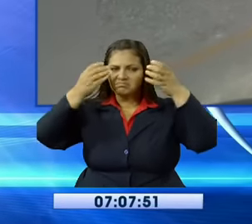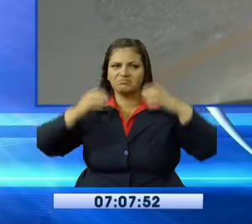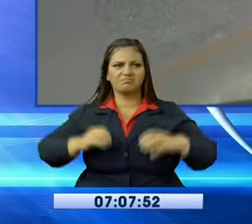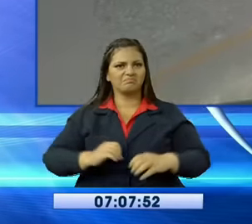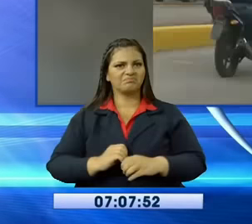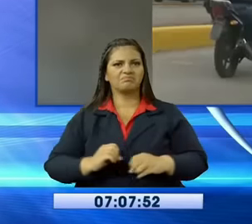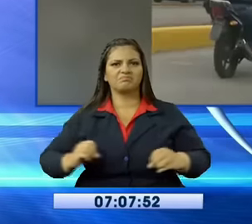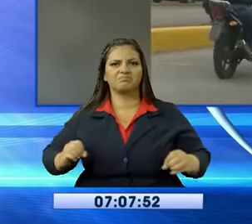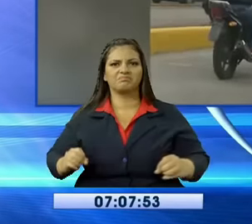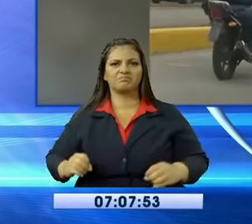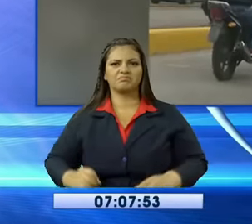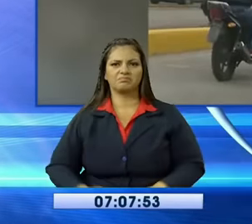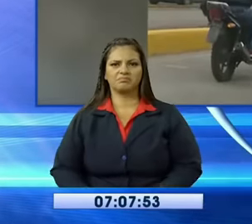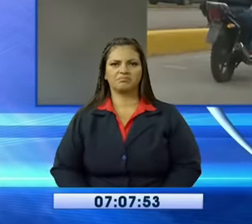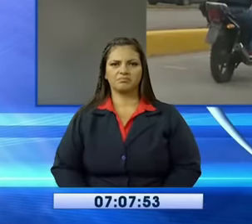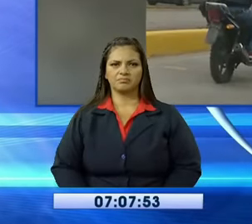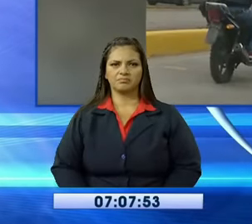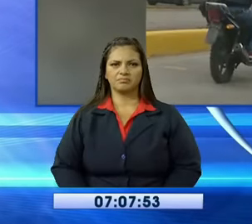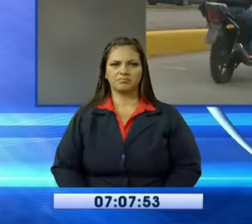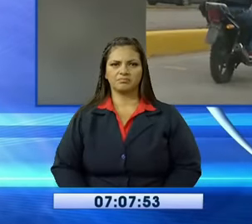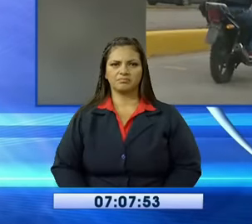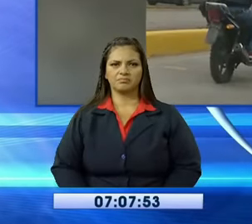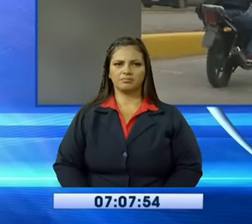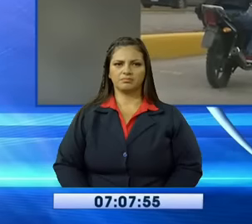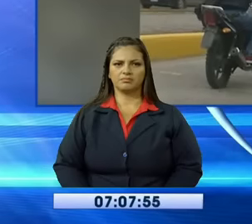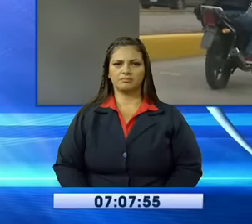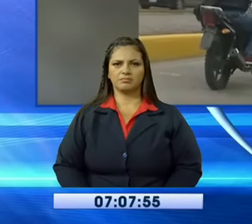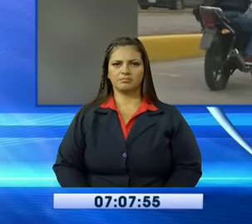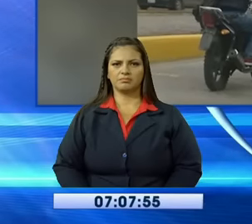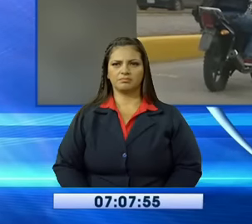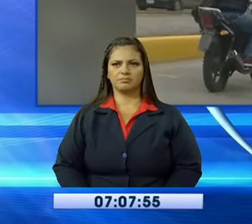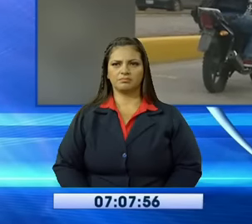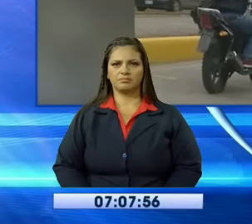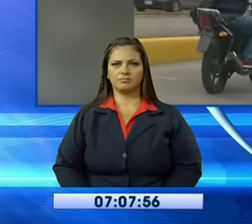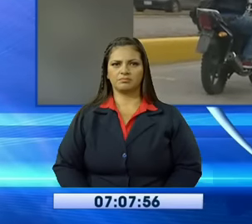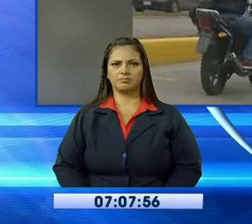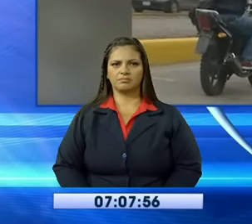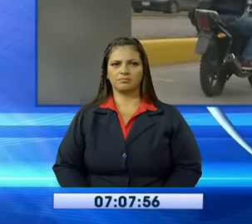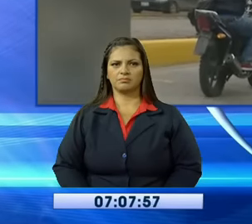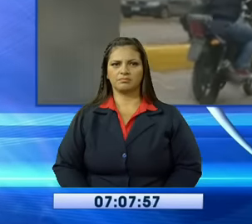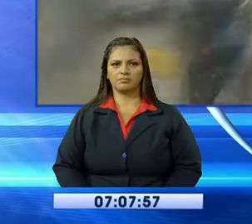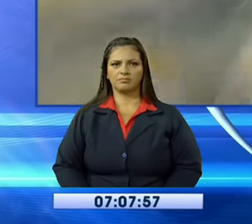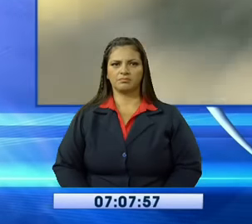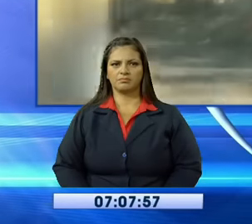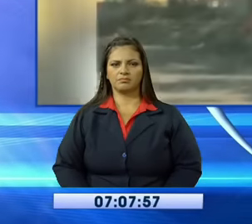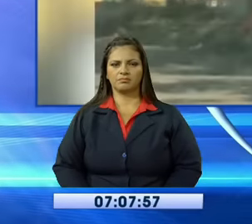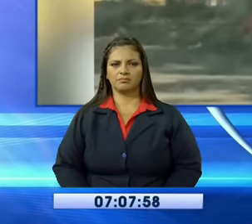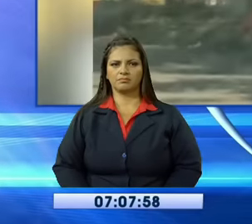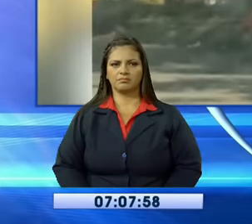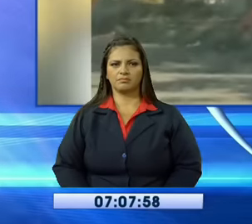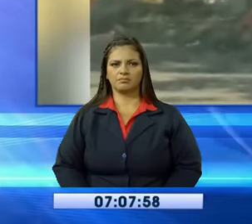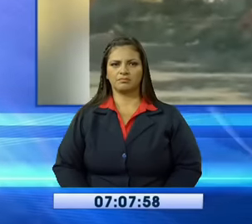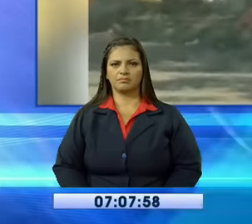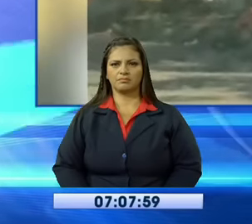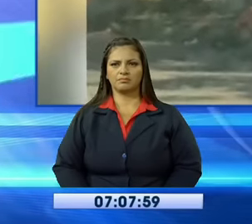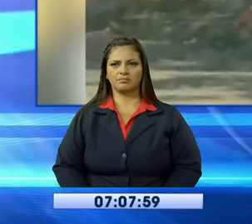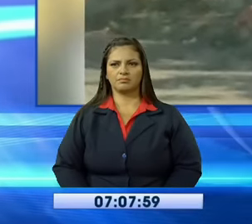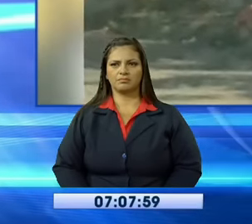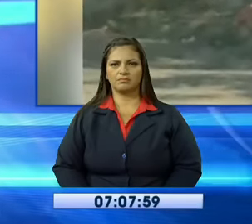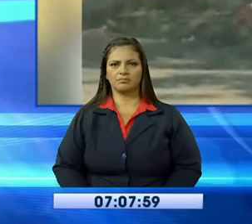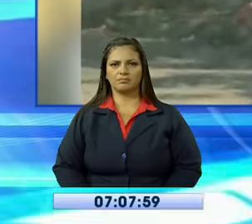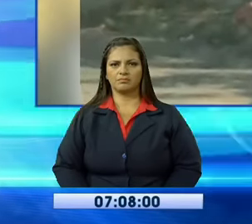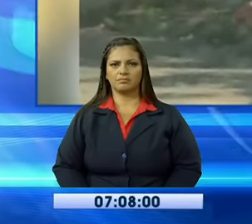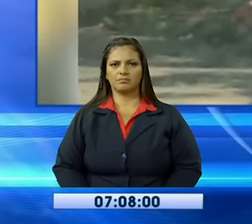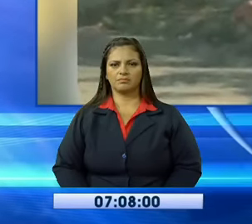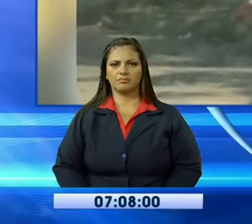¿ah? Así es. ¿Le robaron? Bueno. ¿Le robaron en una moto a un compañero? ¿Al